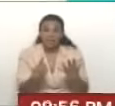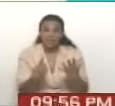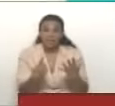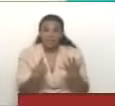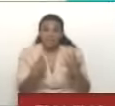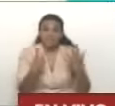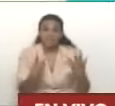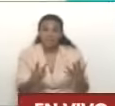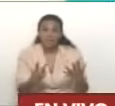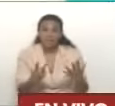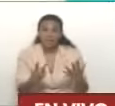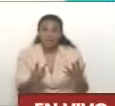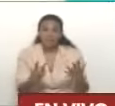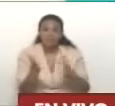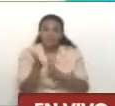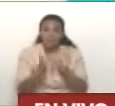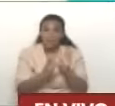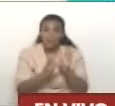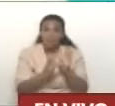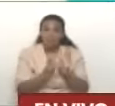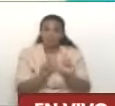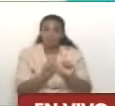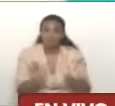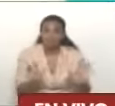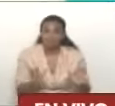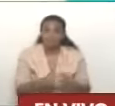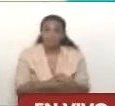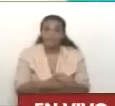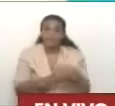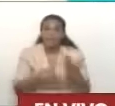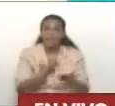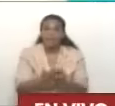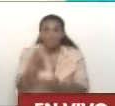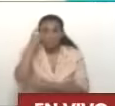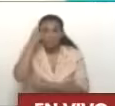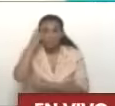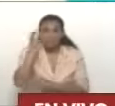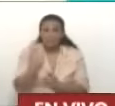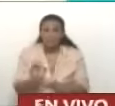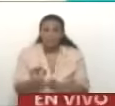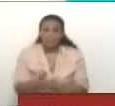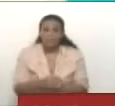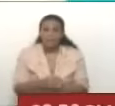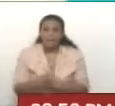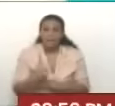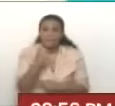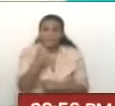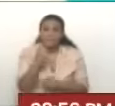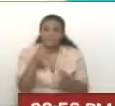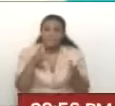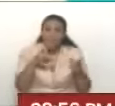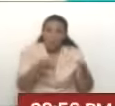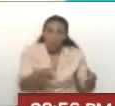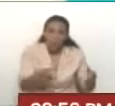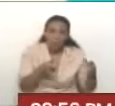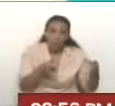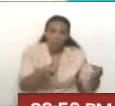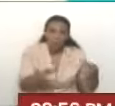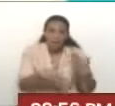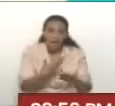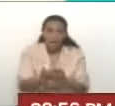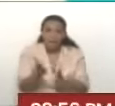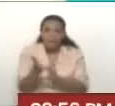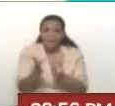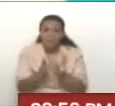y 7 de abril. Hasta el primer corte que debemos hacerlo hasta